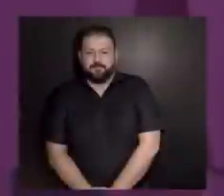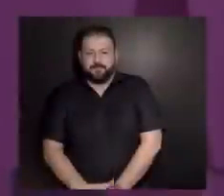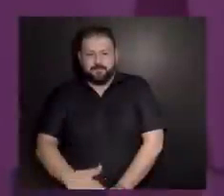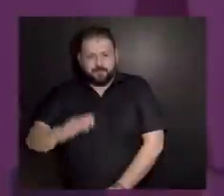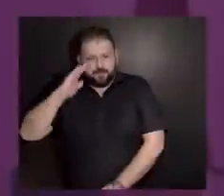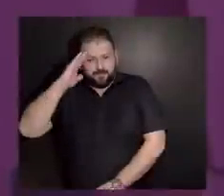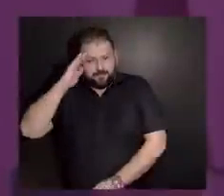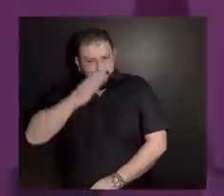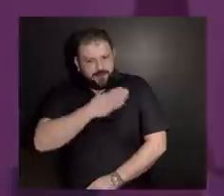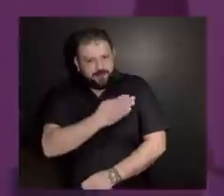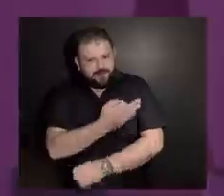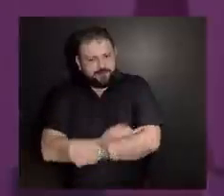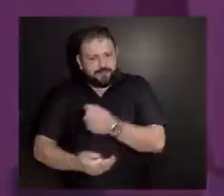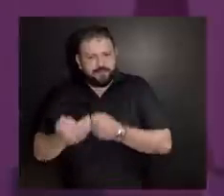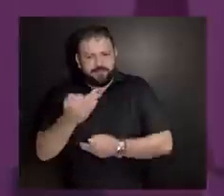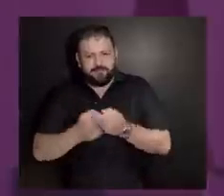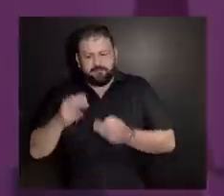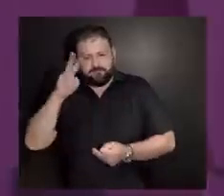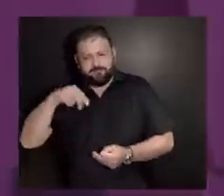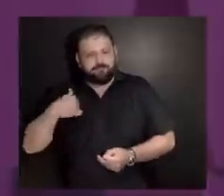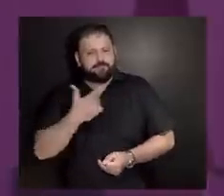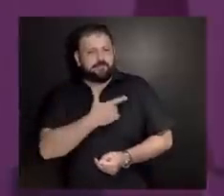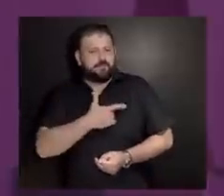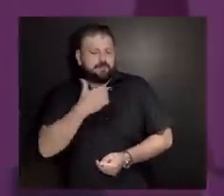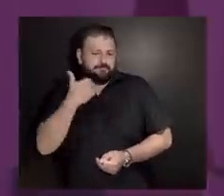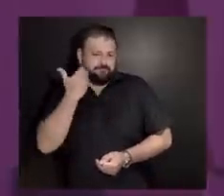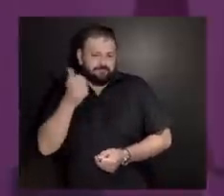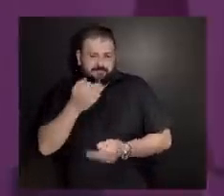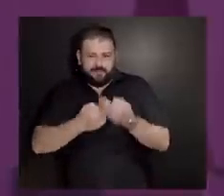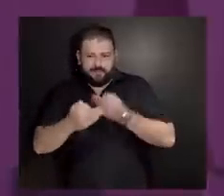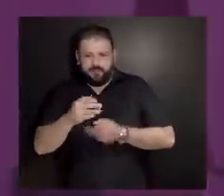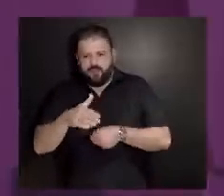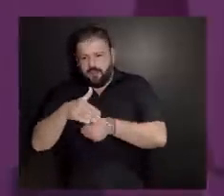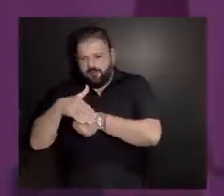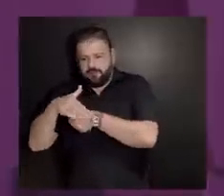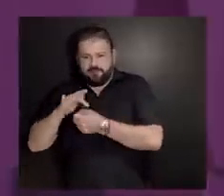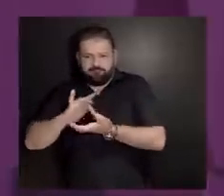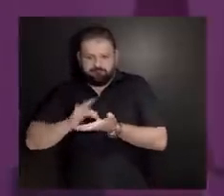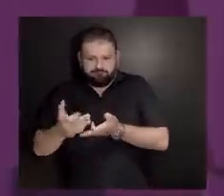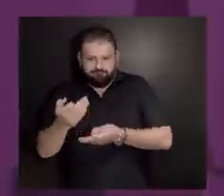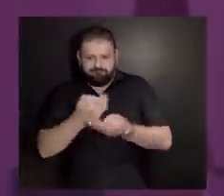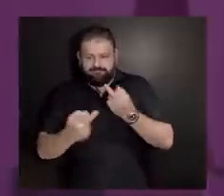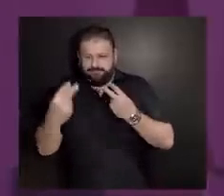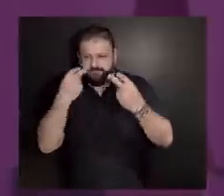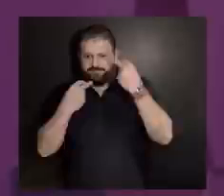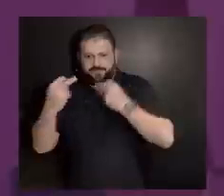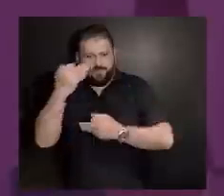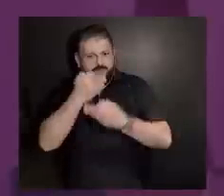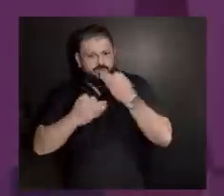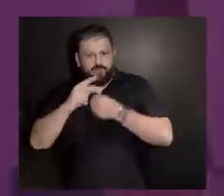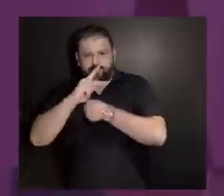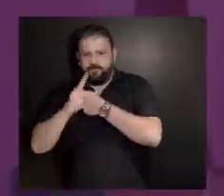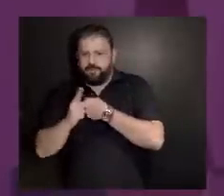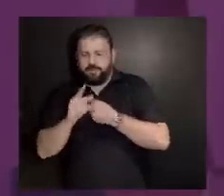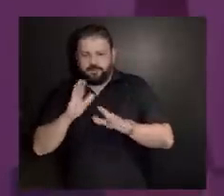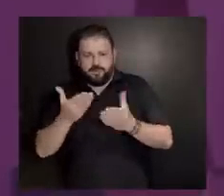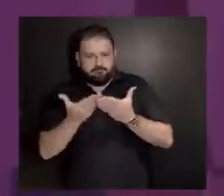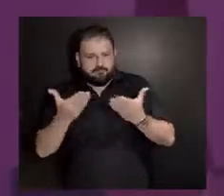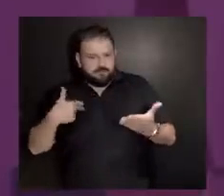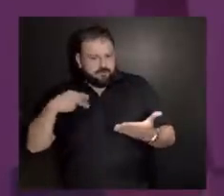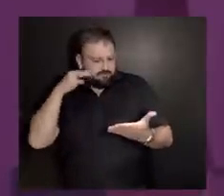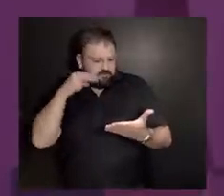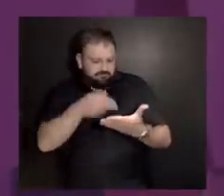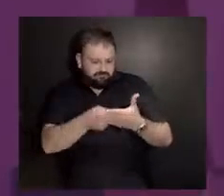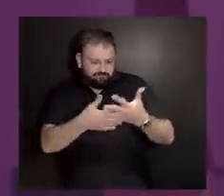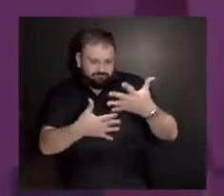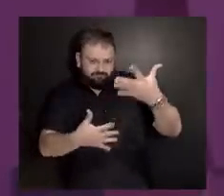ustedes. Y bueno, pues como siempre agradecer a toda la familia morada que se conecta desde cualquier parte que nos están viendo. Por aquí estábamos ya viendo que hay un montón de